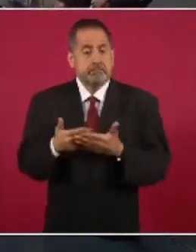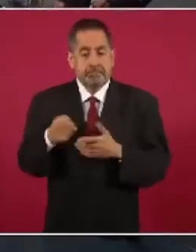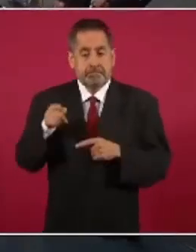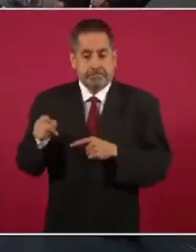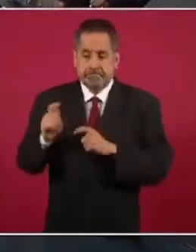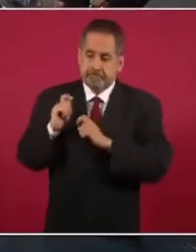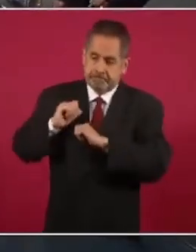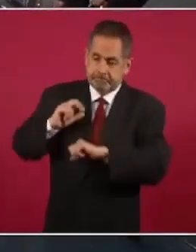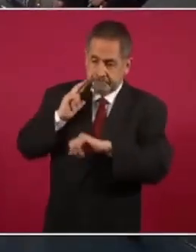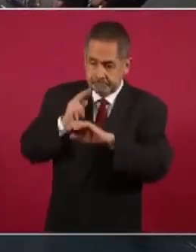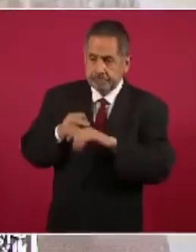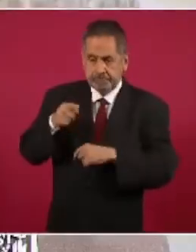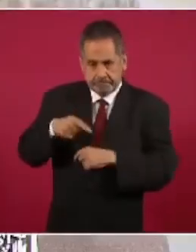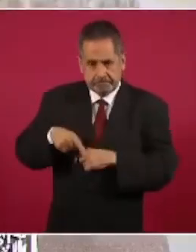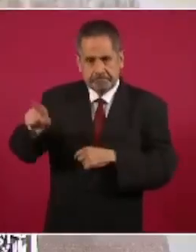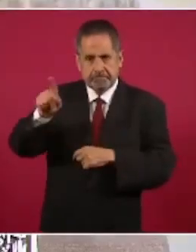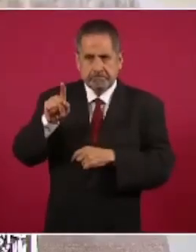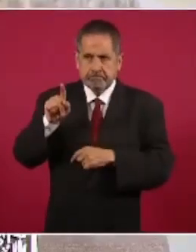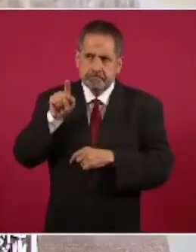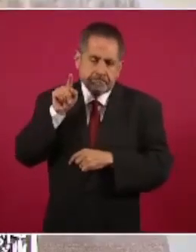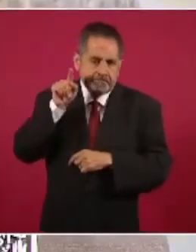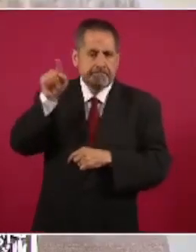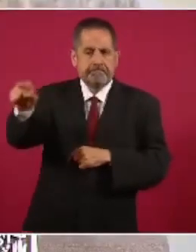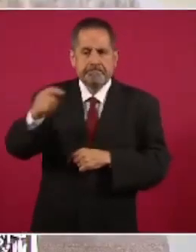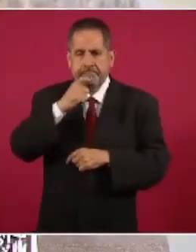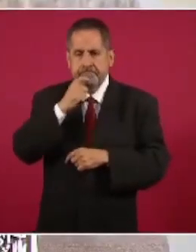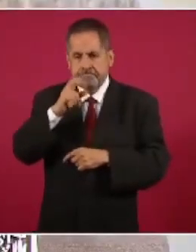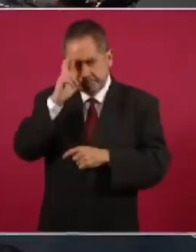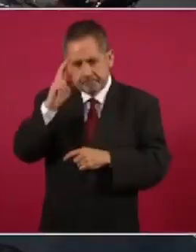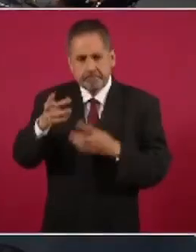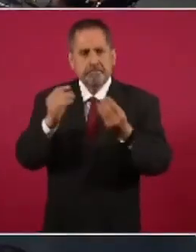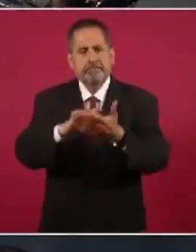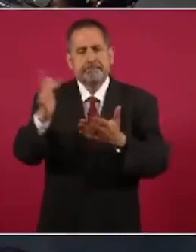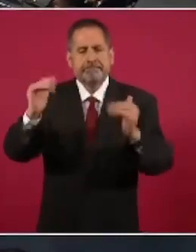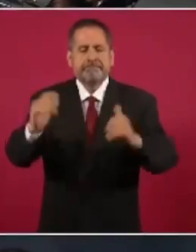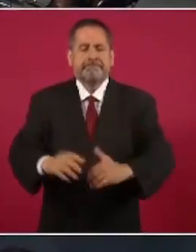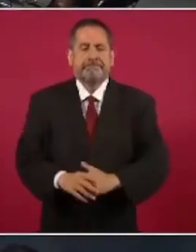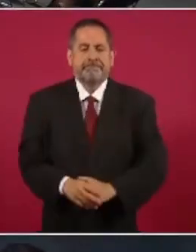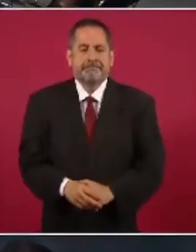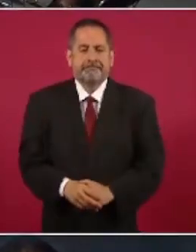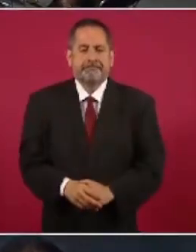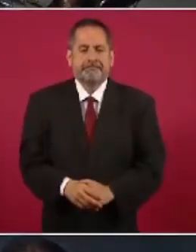ahora va a representarnos. Muchas gracias.